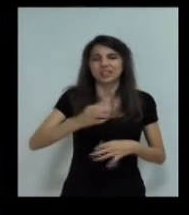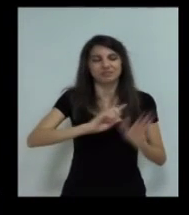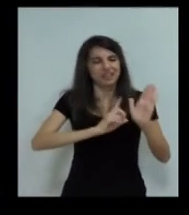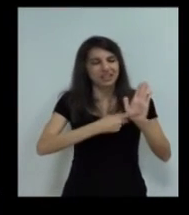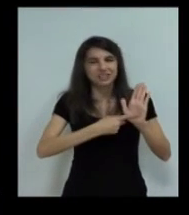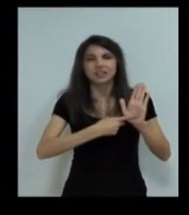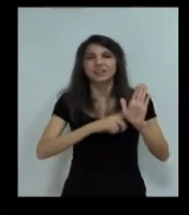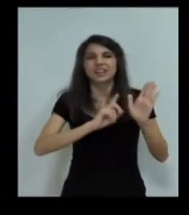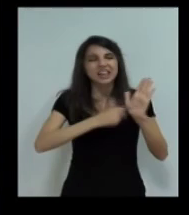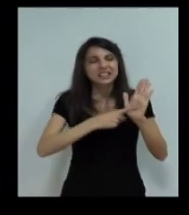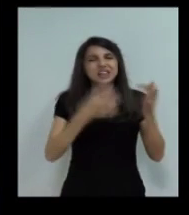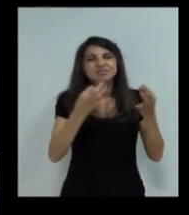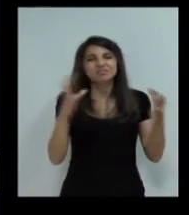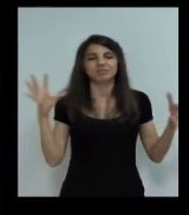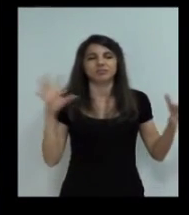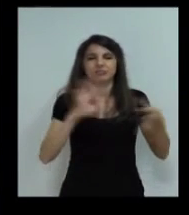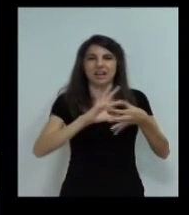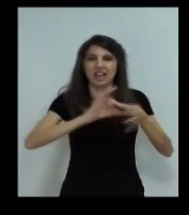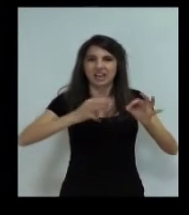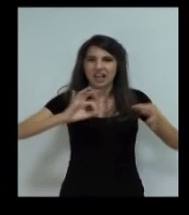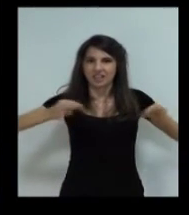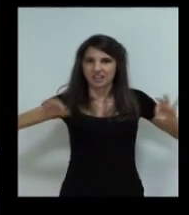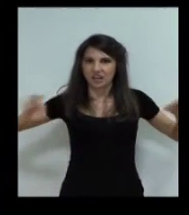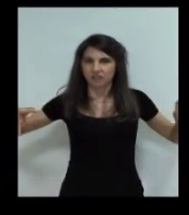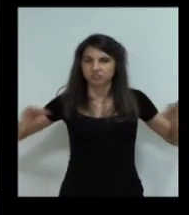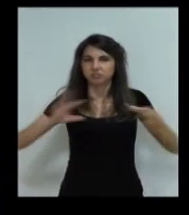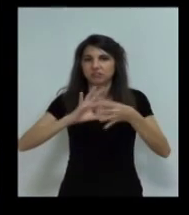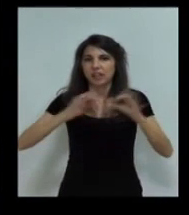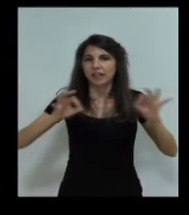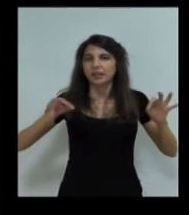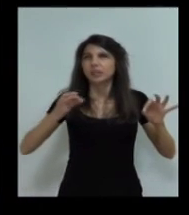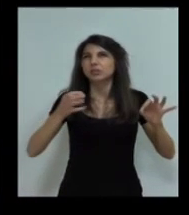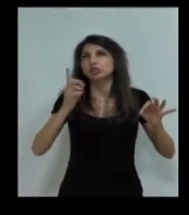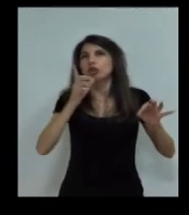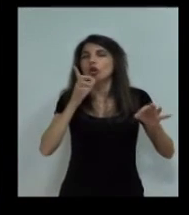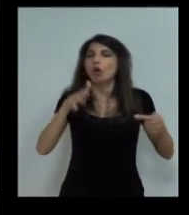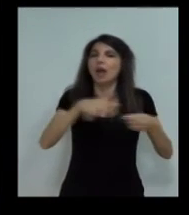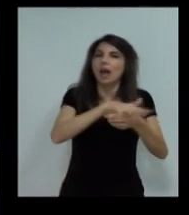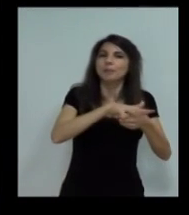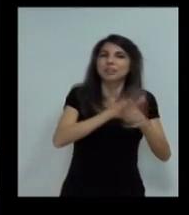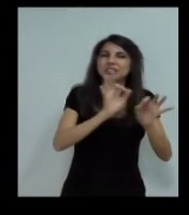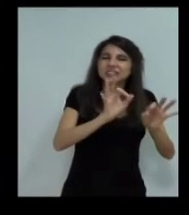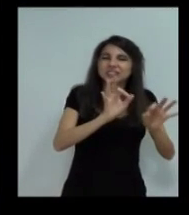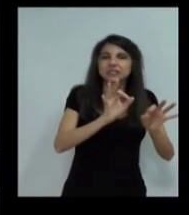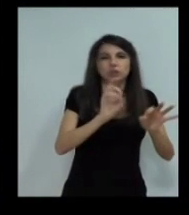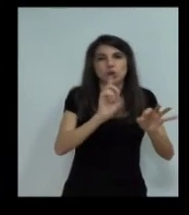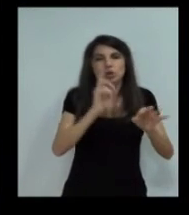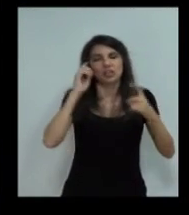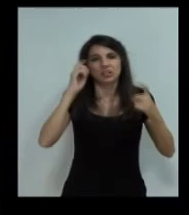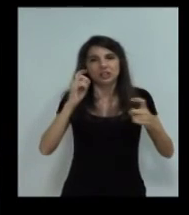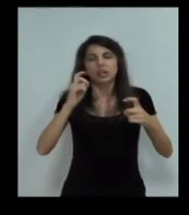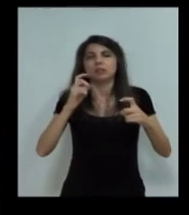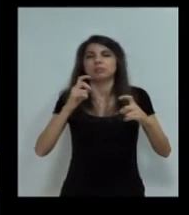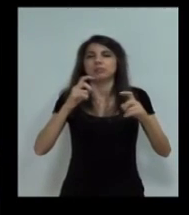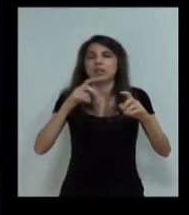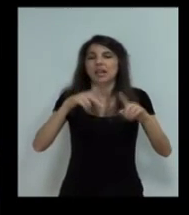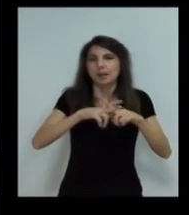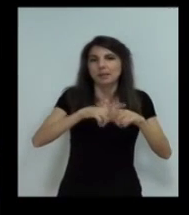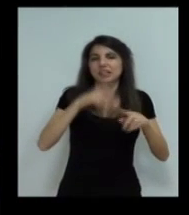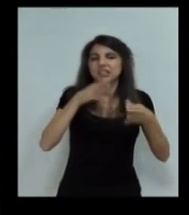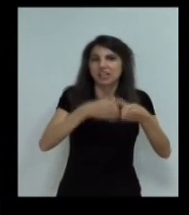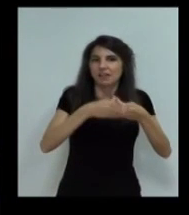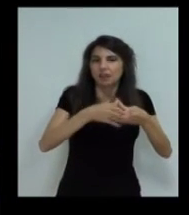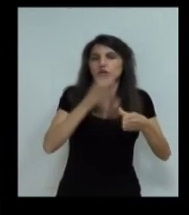la cadena, normar sobre toda la cadena, no solamente sobre un ámbito, tratar el tema de las herramientas de navegación, los contenidos,